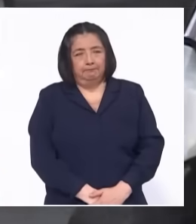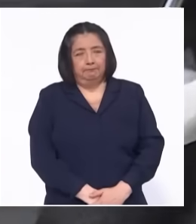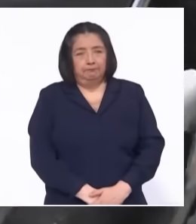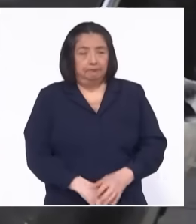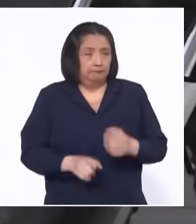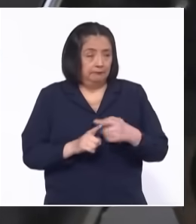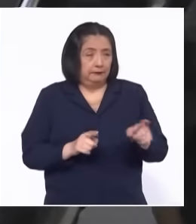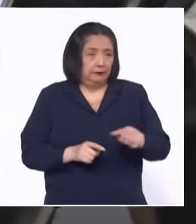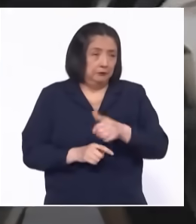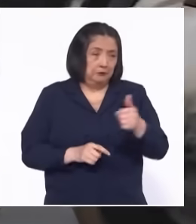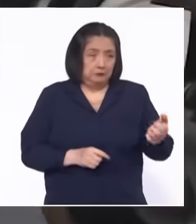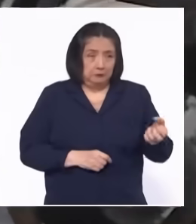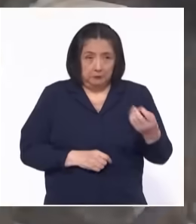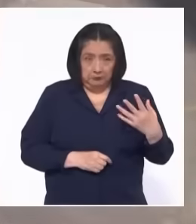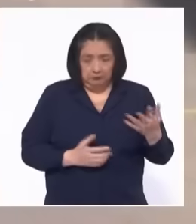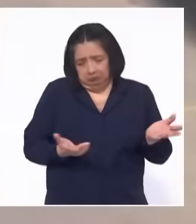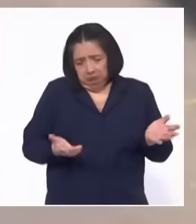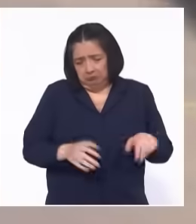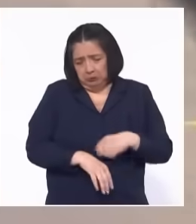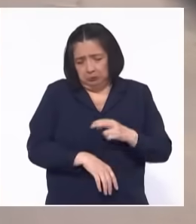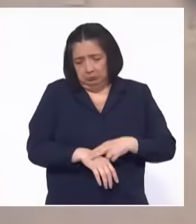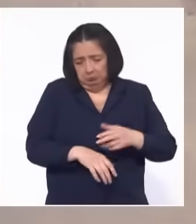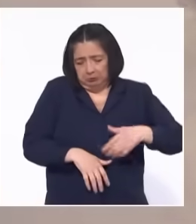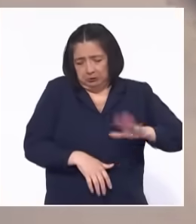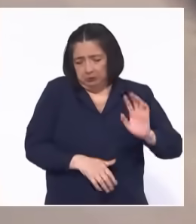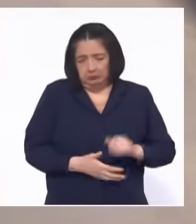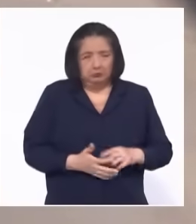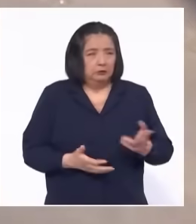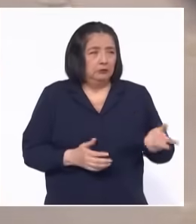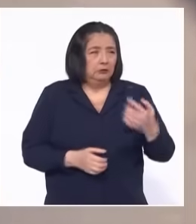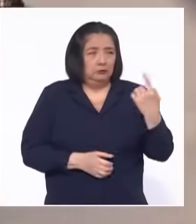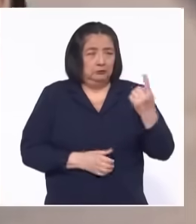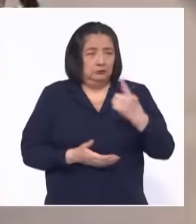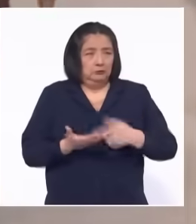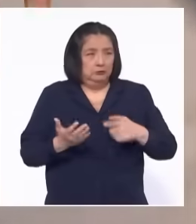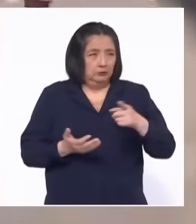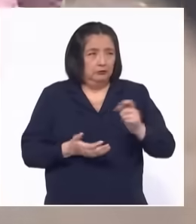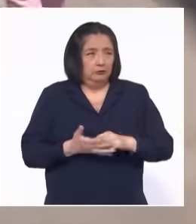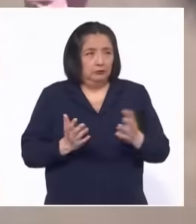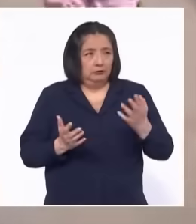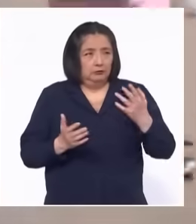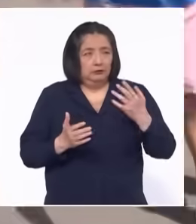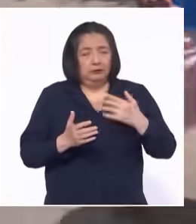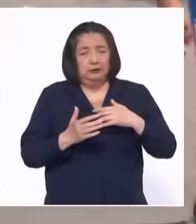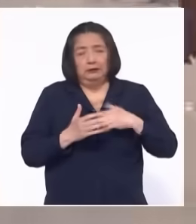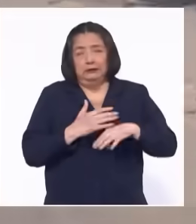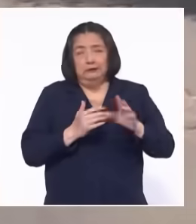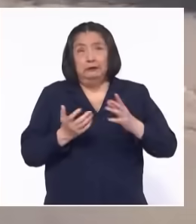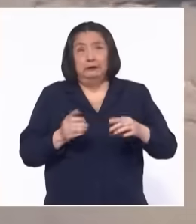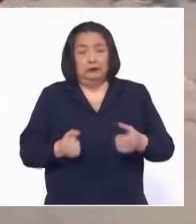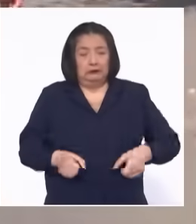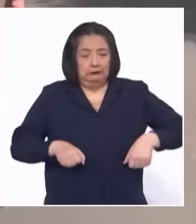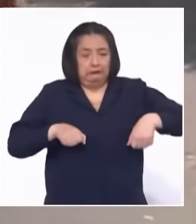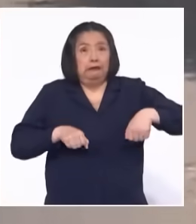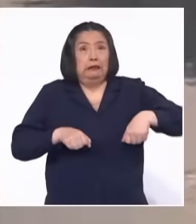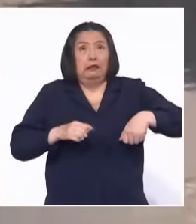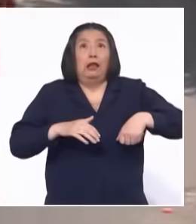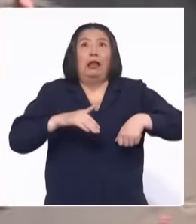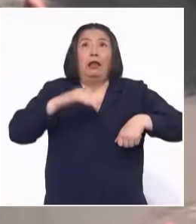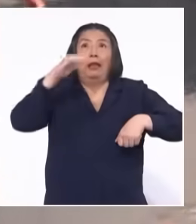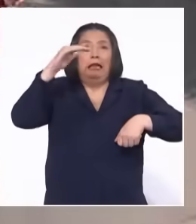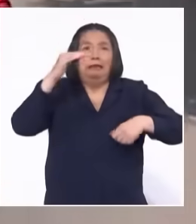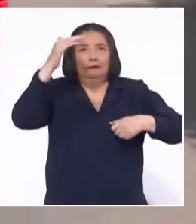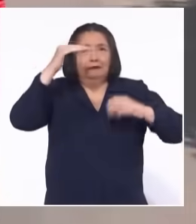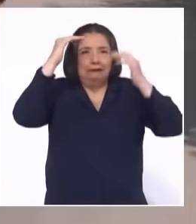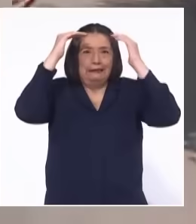Sin embargo, otros nos indican que no hay ningún problema, puede pasar por allí. El único detalle es que no ingresa a veces la cantidad de carga por esta parte